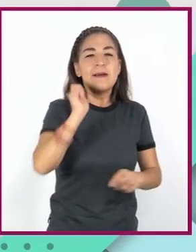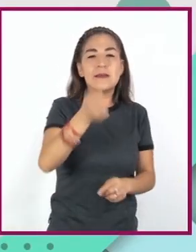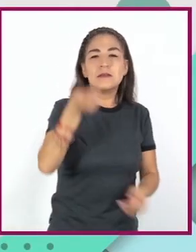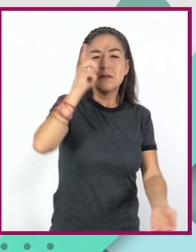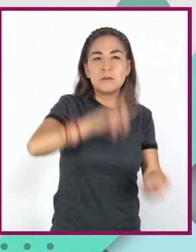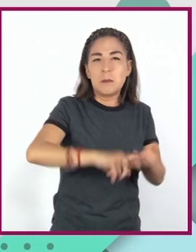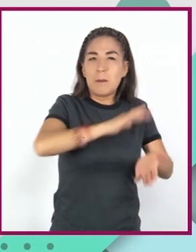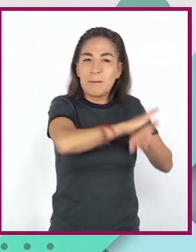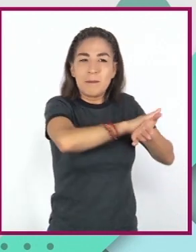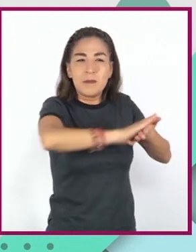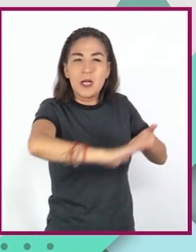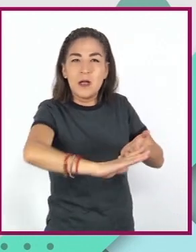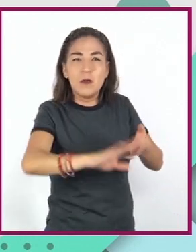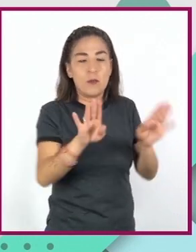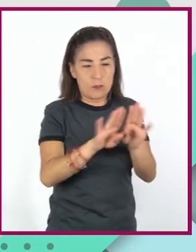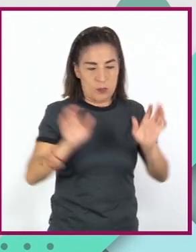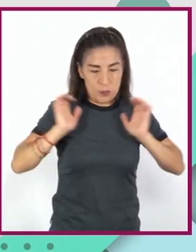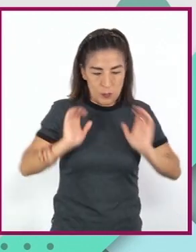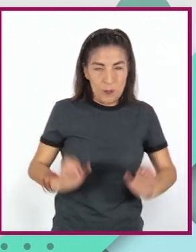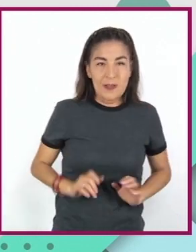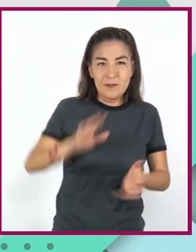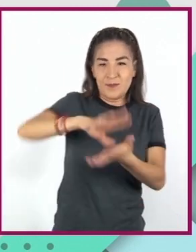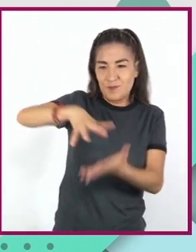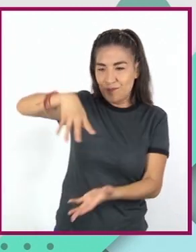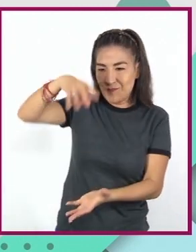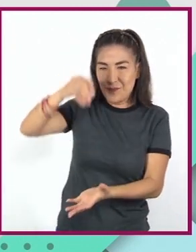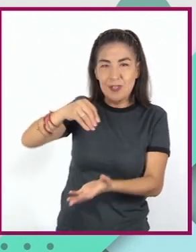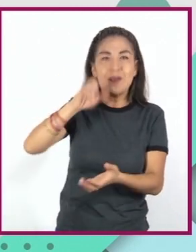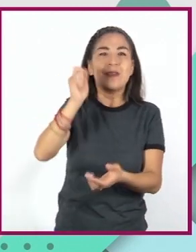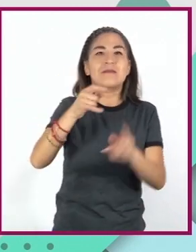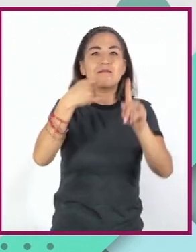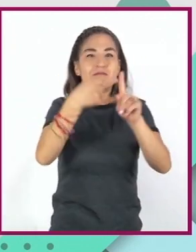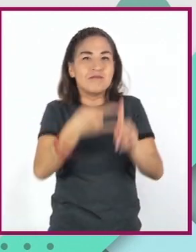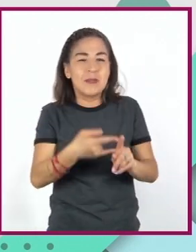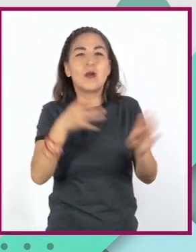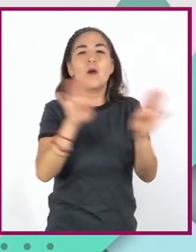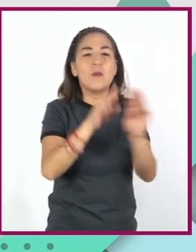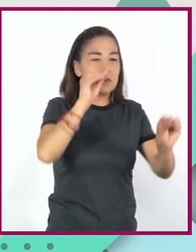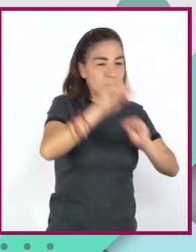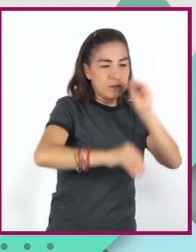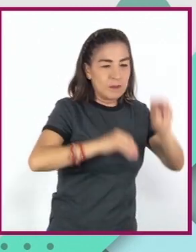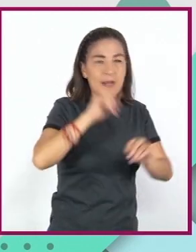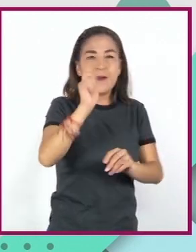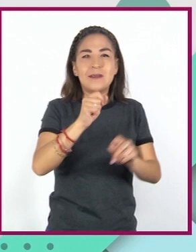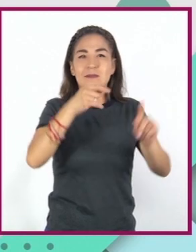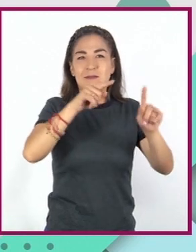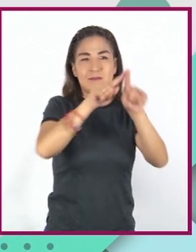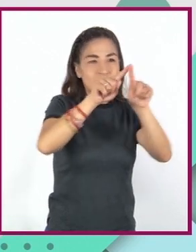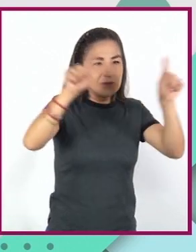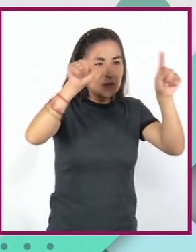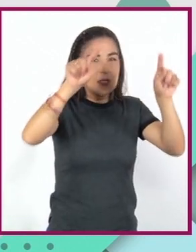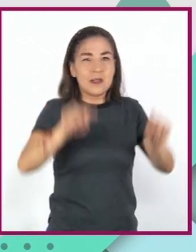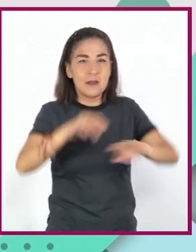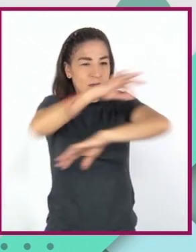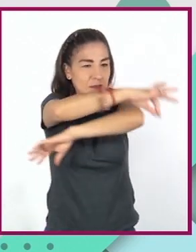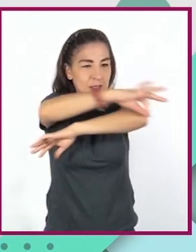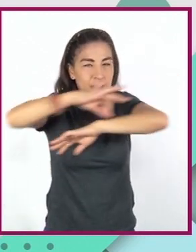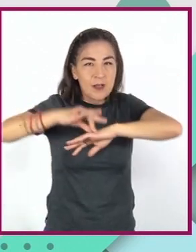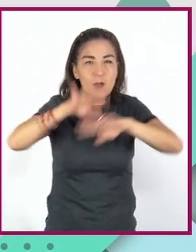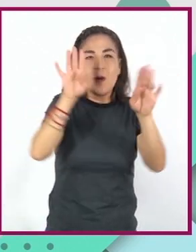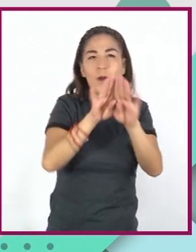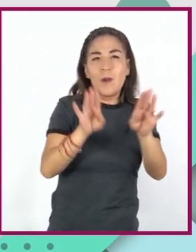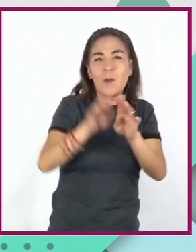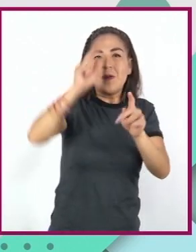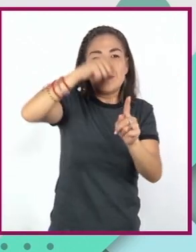la representación plana de un cuerpo geométrico. Identifiquen las regularidades de sus trazos, las formas de las figuras que los